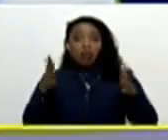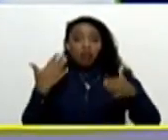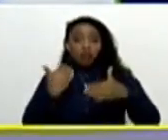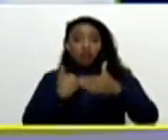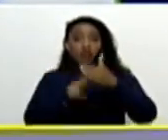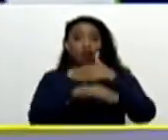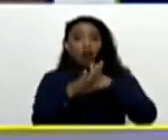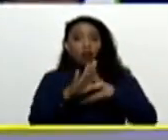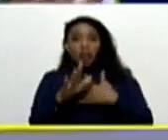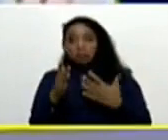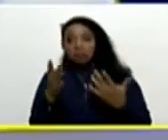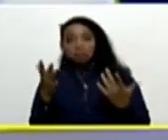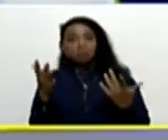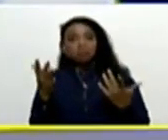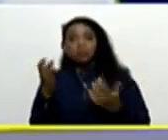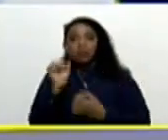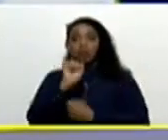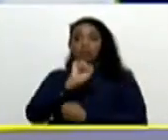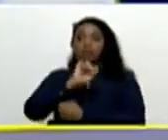que no lo derrotaran los